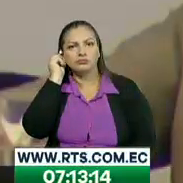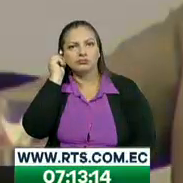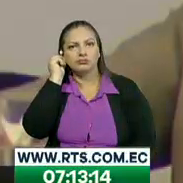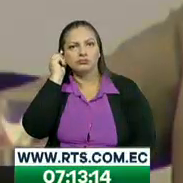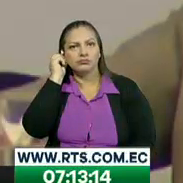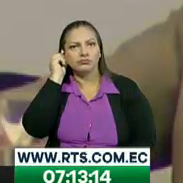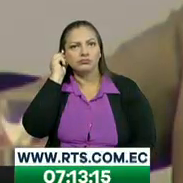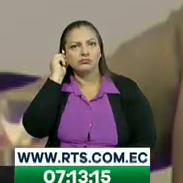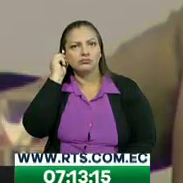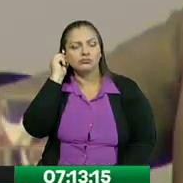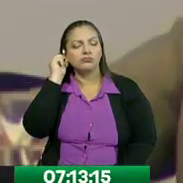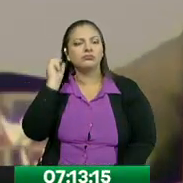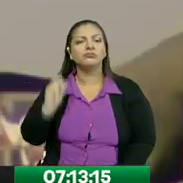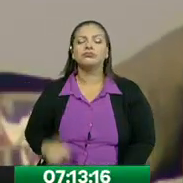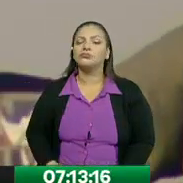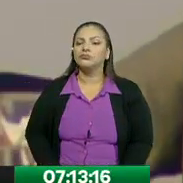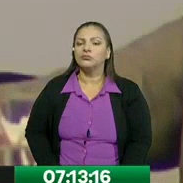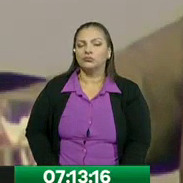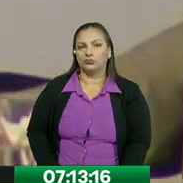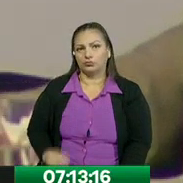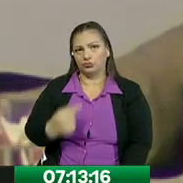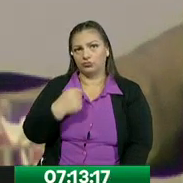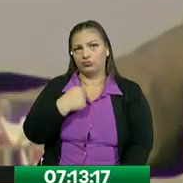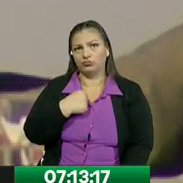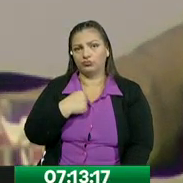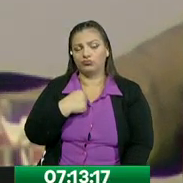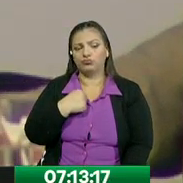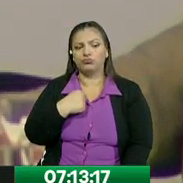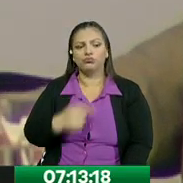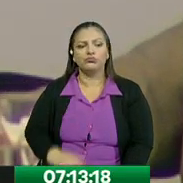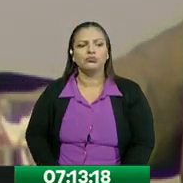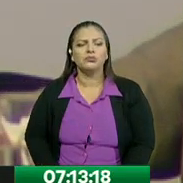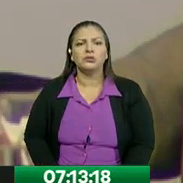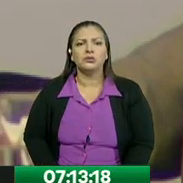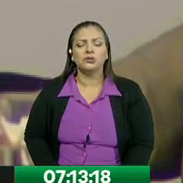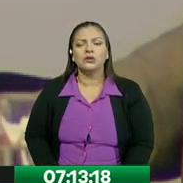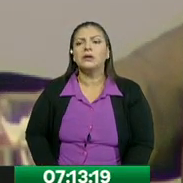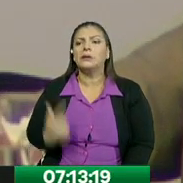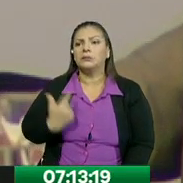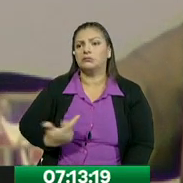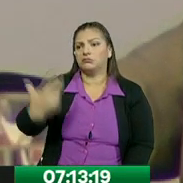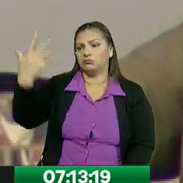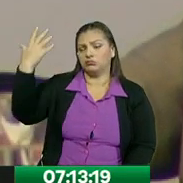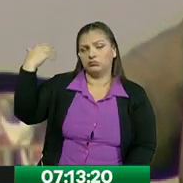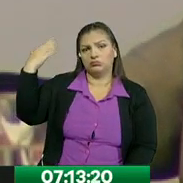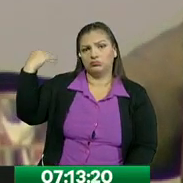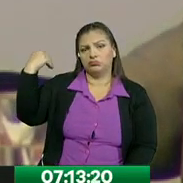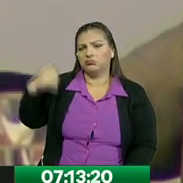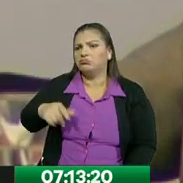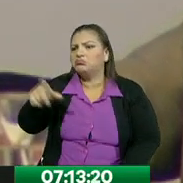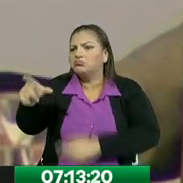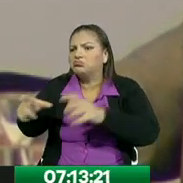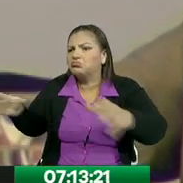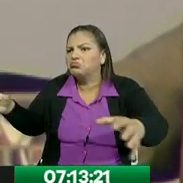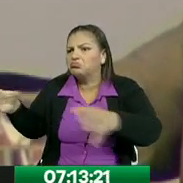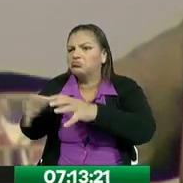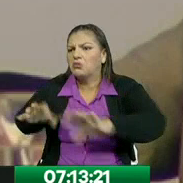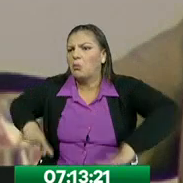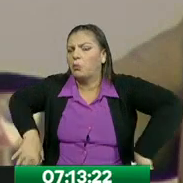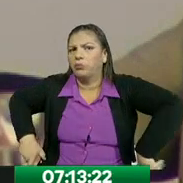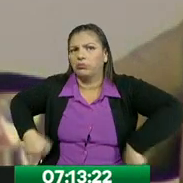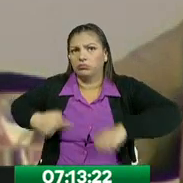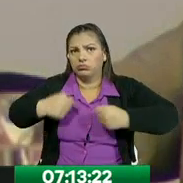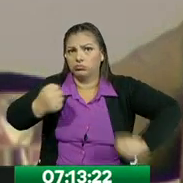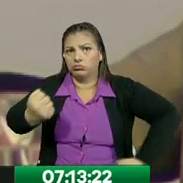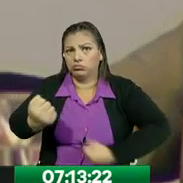de ese socialismo que enalteció la corrupción. No soy de ese socialismo que acumulaba